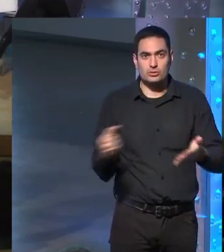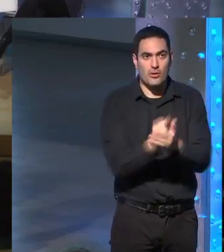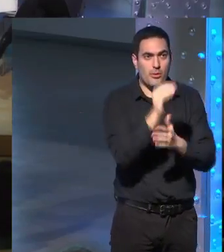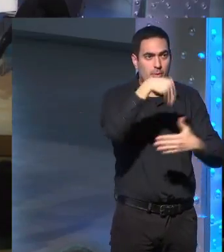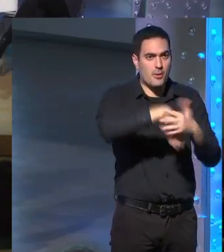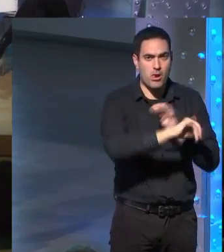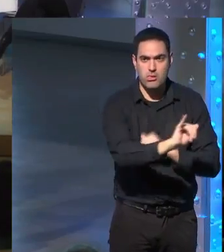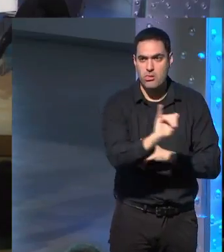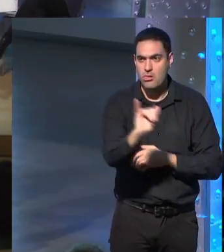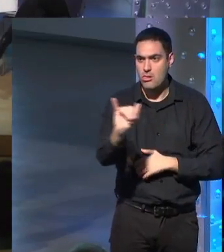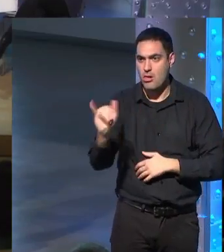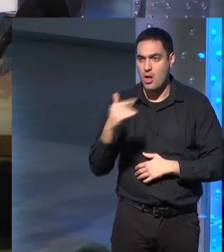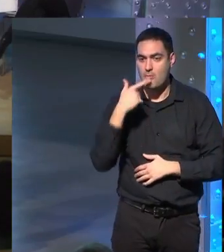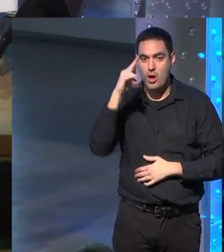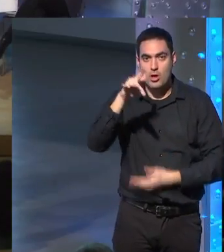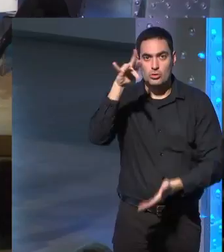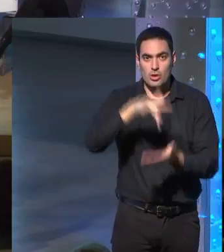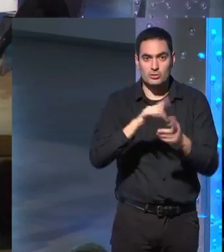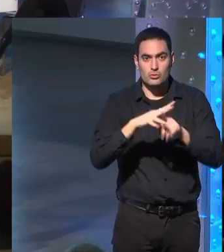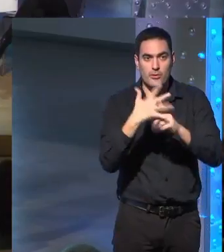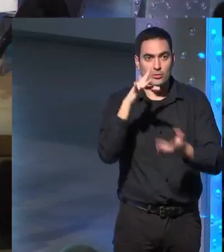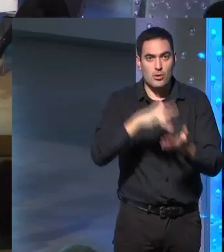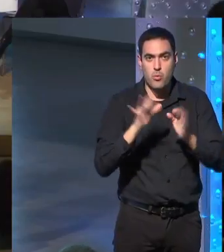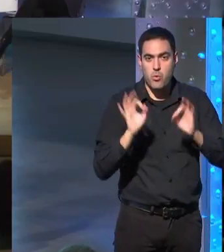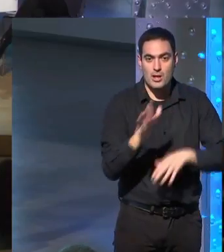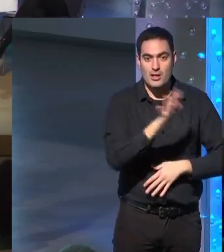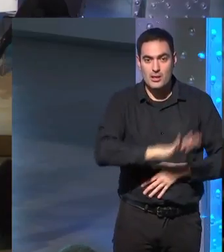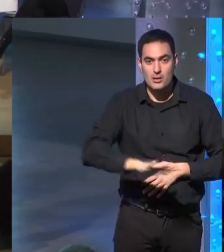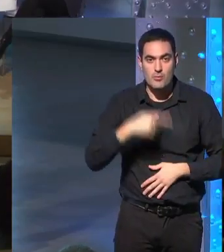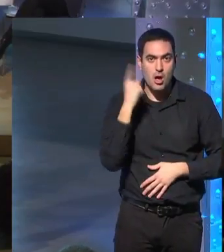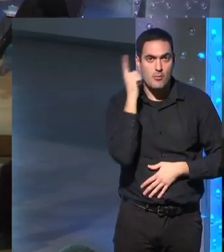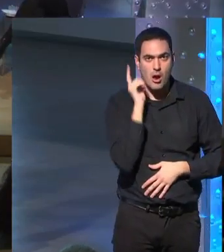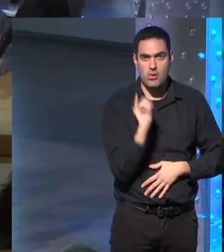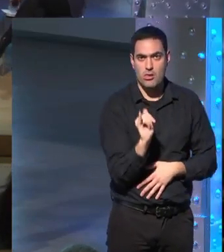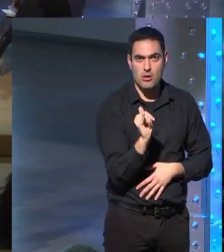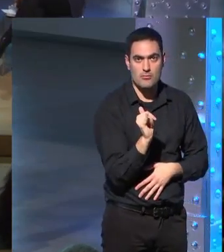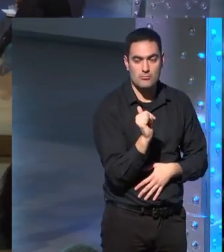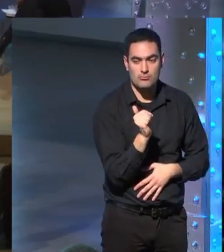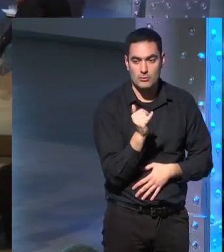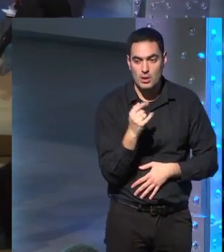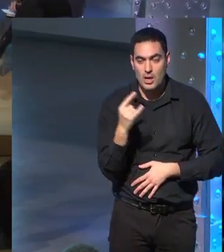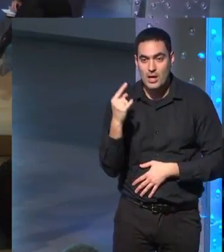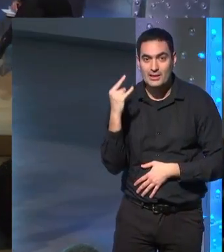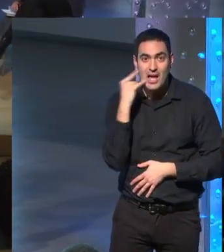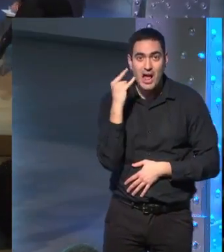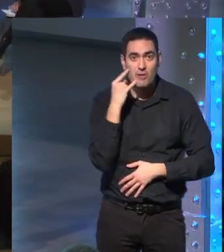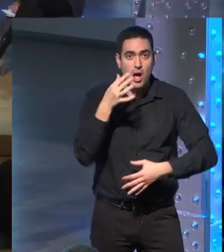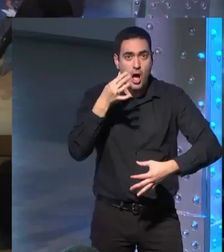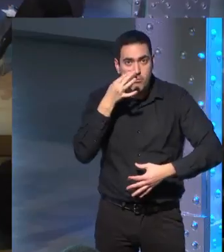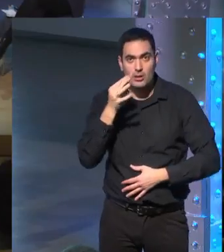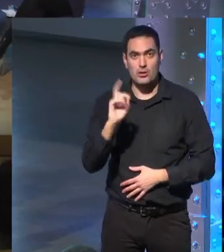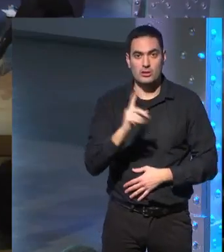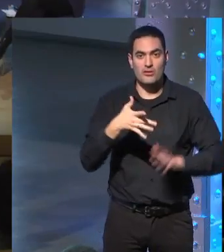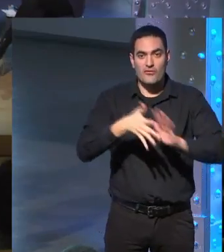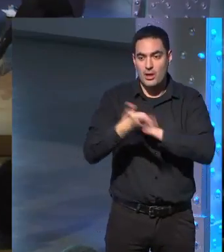difícil, ¿no? Sin embargo, a día de hoy nos encontramos con estas situaciones. Niños que ya tienen smartphone, como tú dices, no es un teléfono, es un